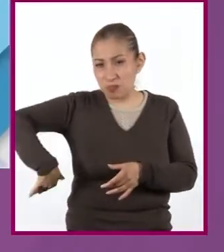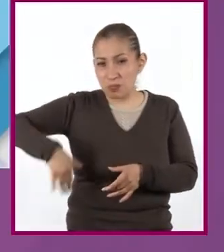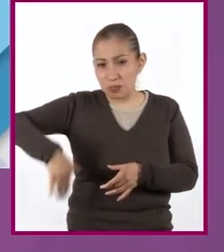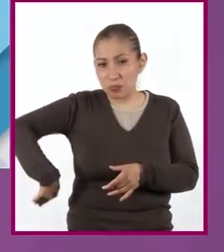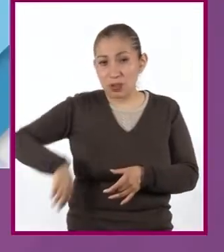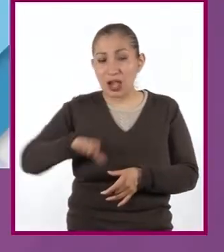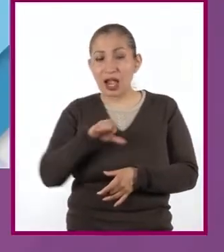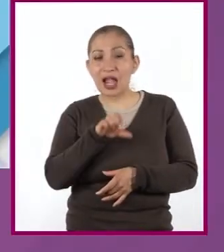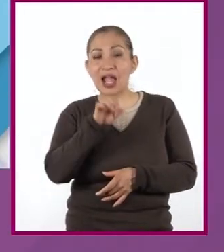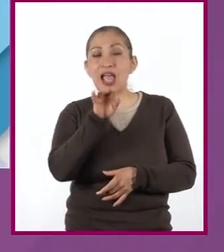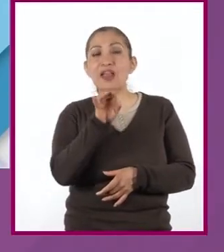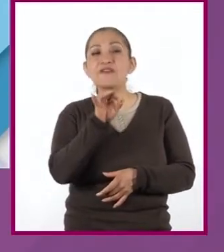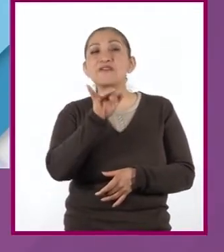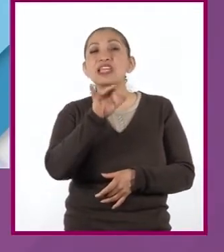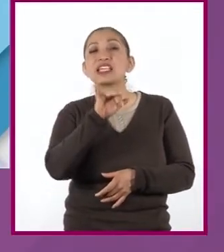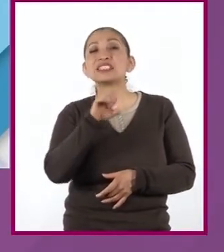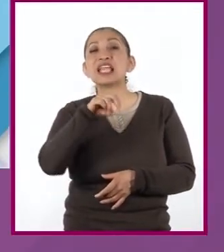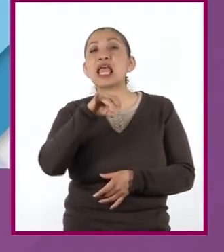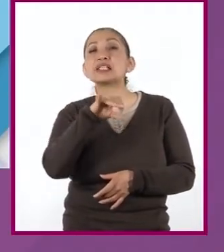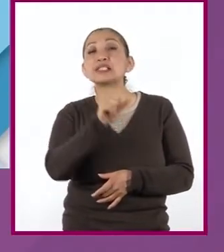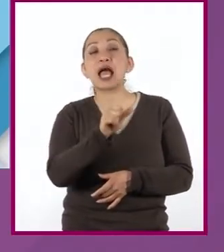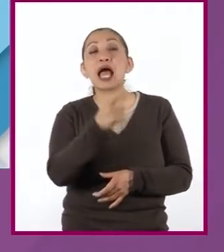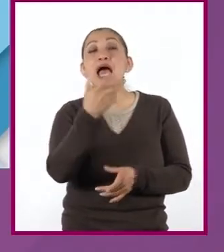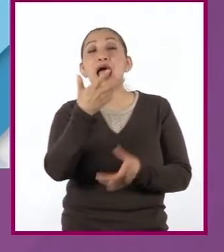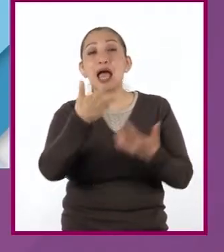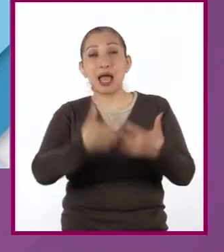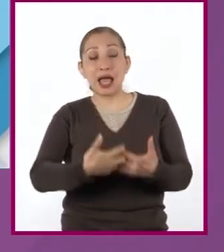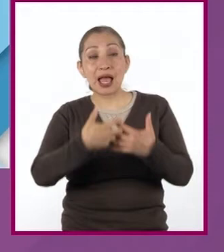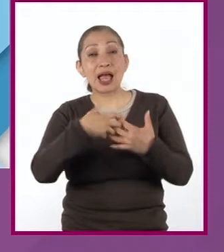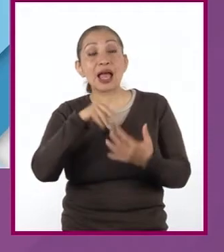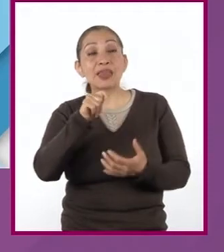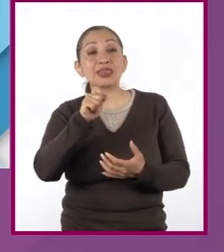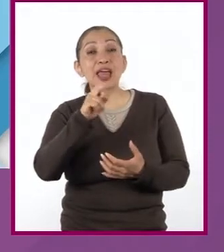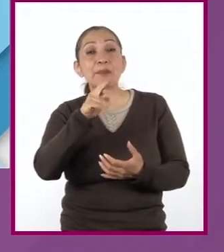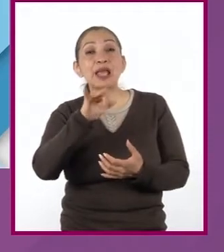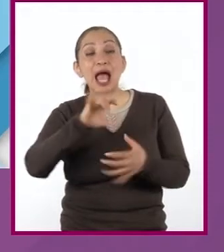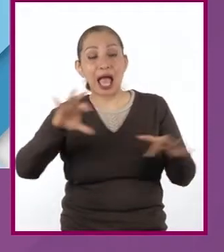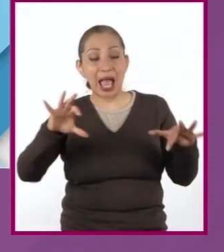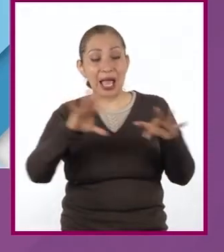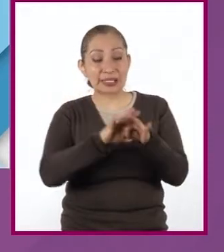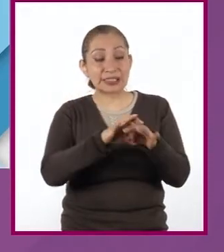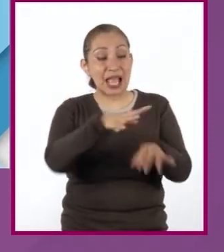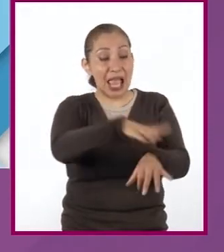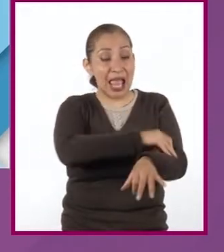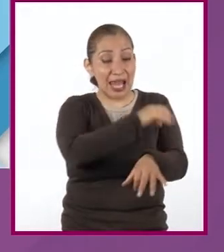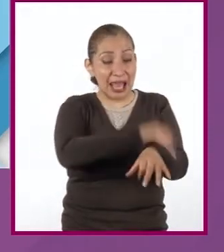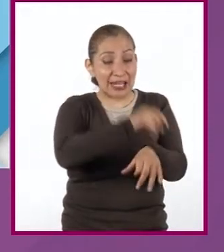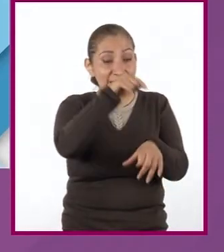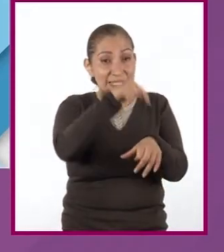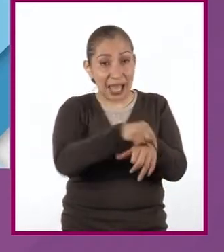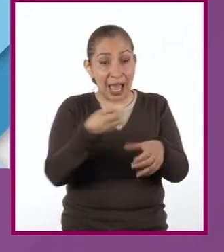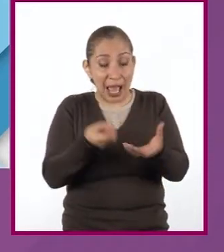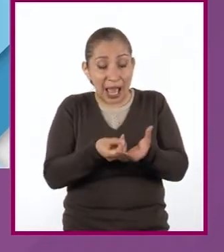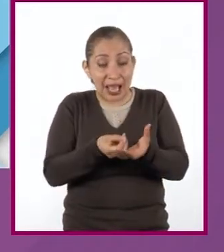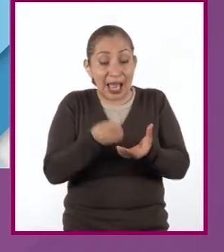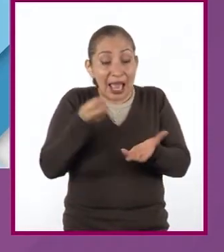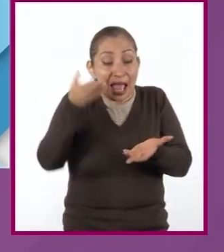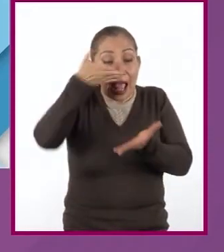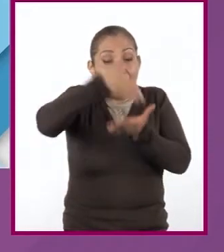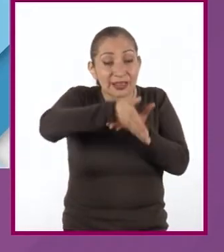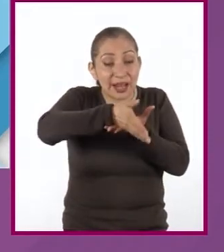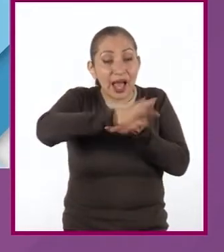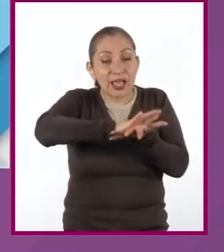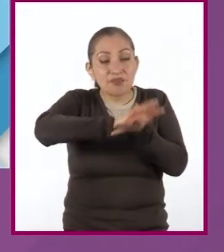la eficiencia de una máquina térmica es relación entre la energía de entrada o